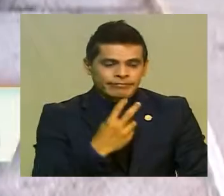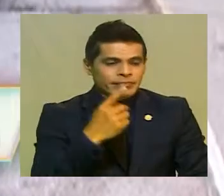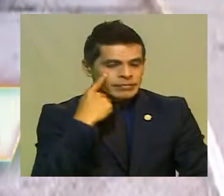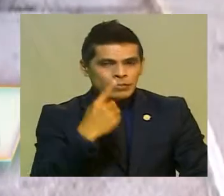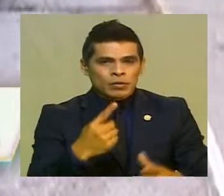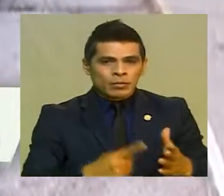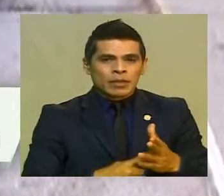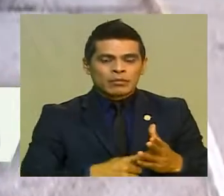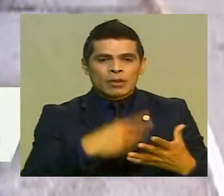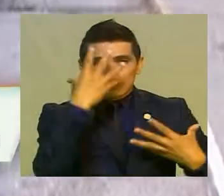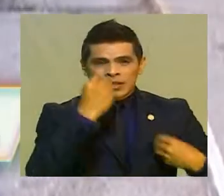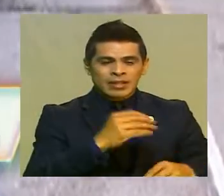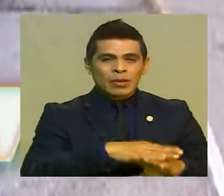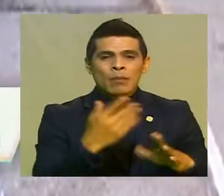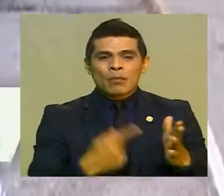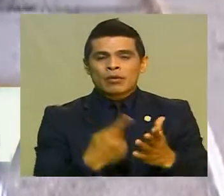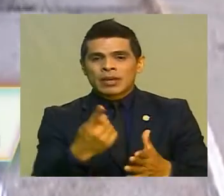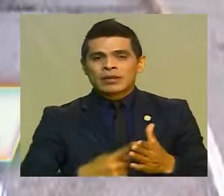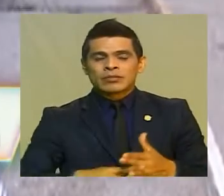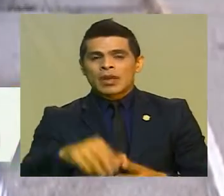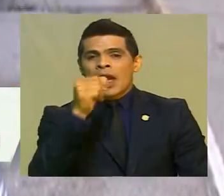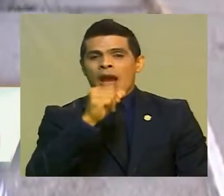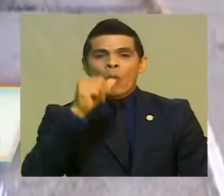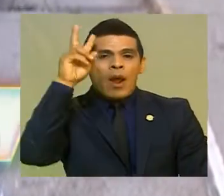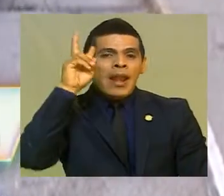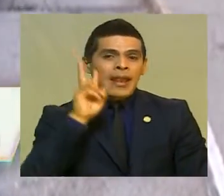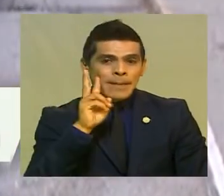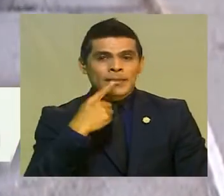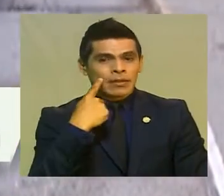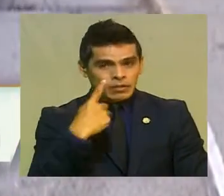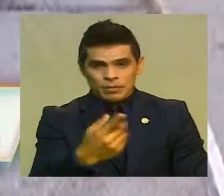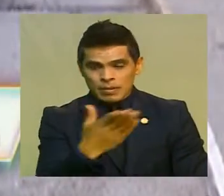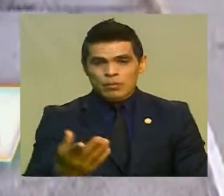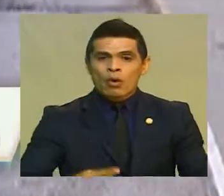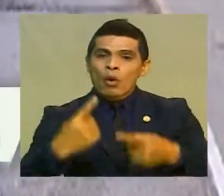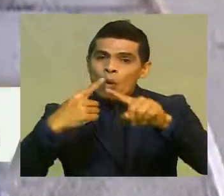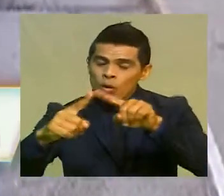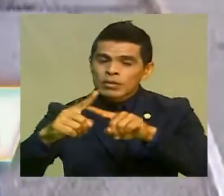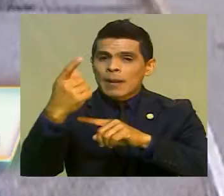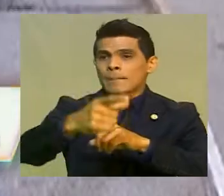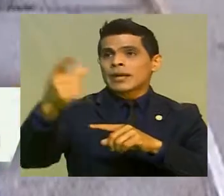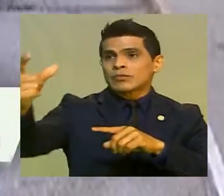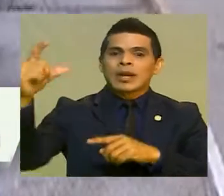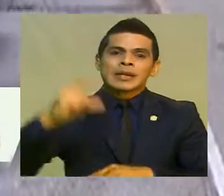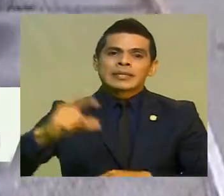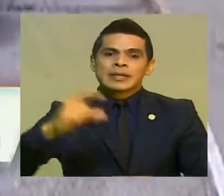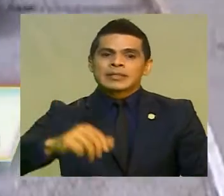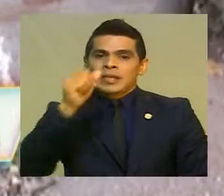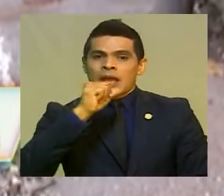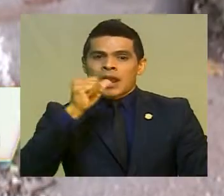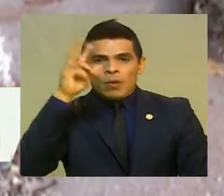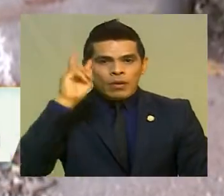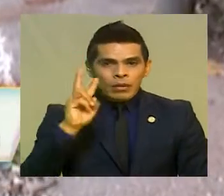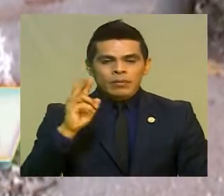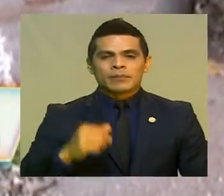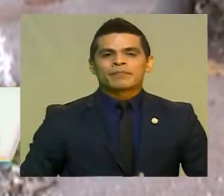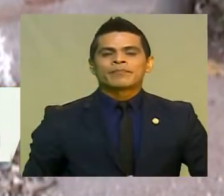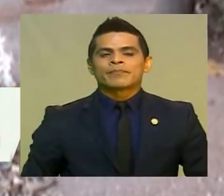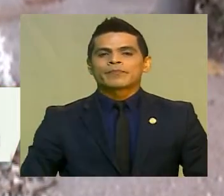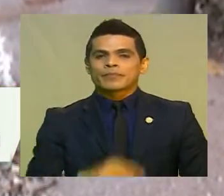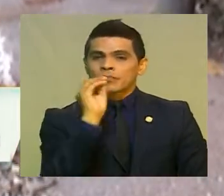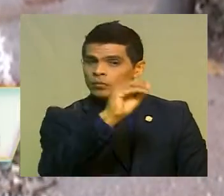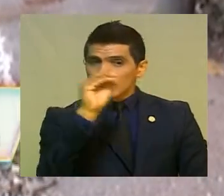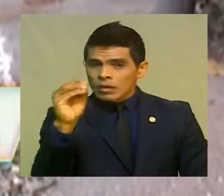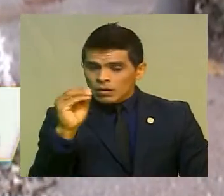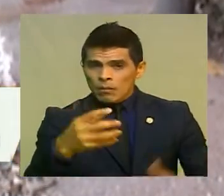aguas negras y eso lo que se está perdiendo cuando hay mucha gente que merece en necesita su agua blanca hicieron un llamado